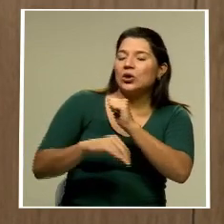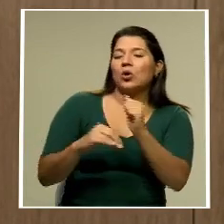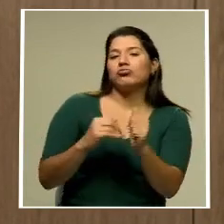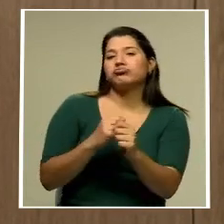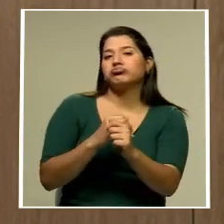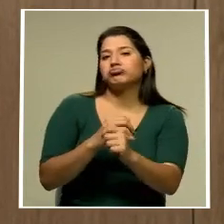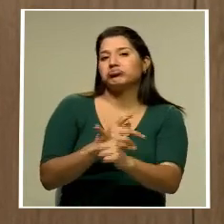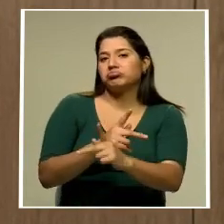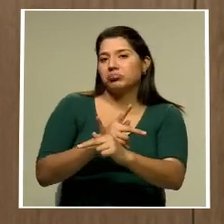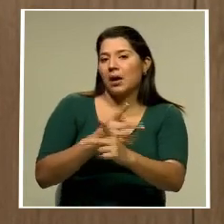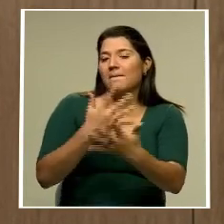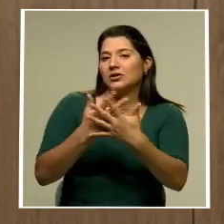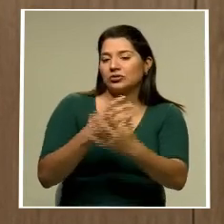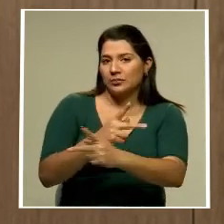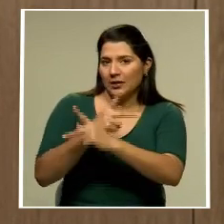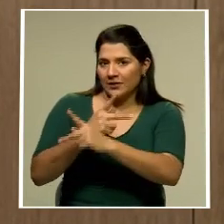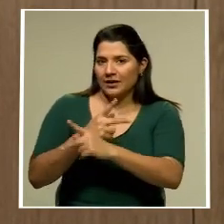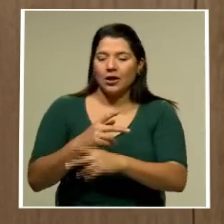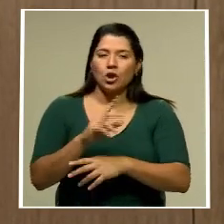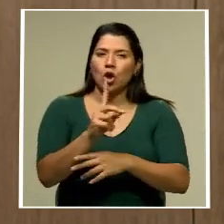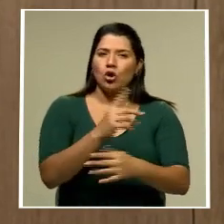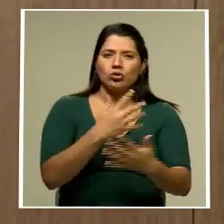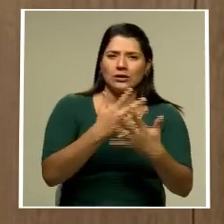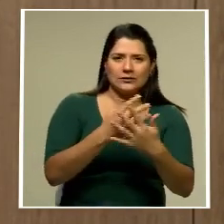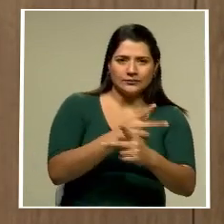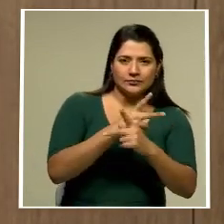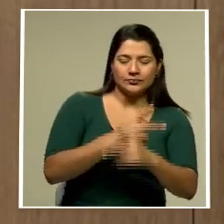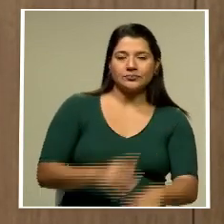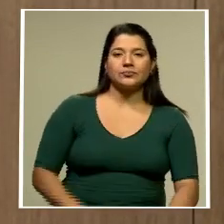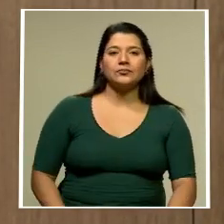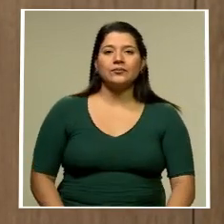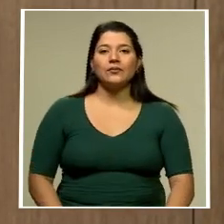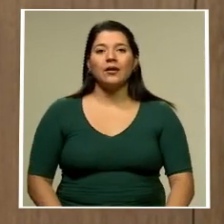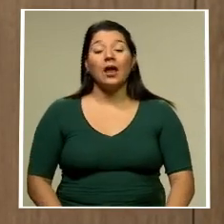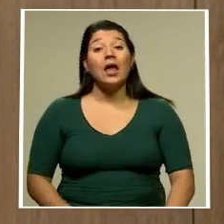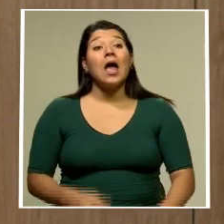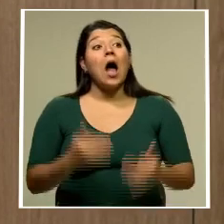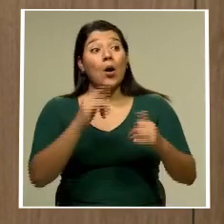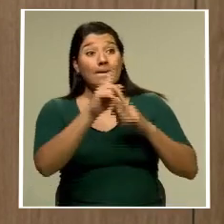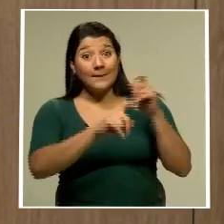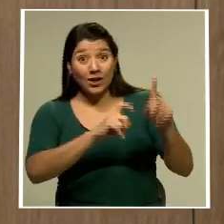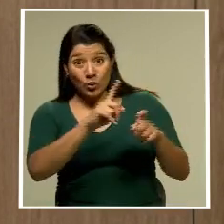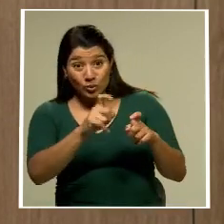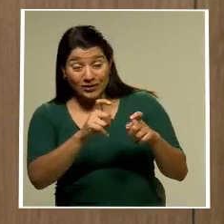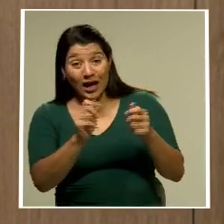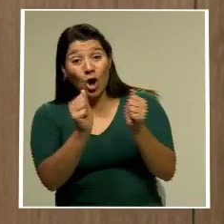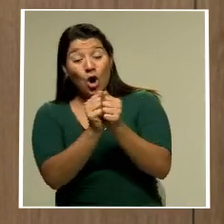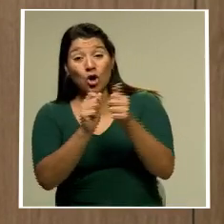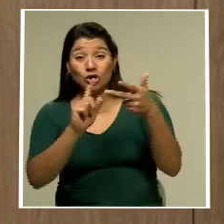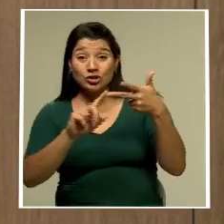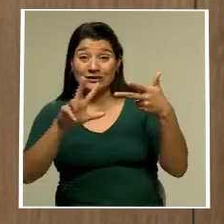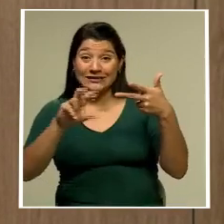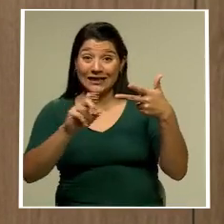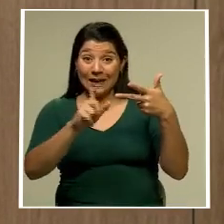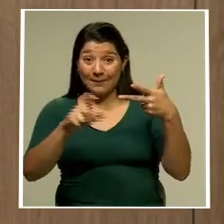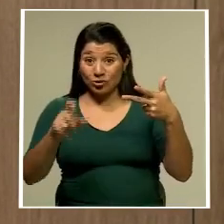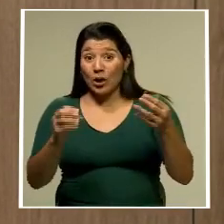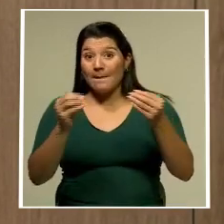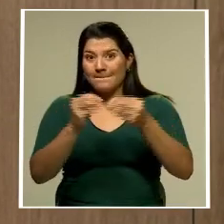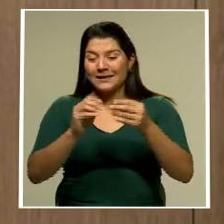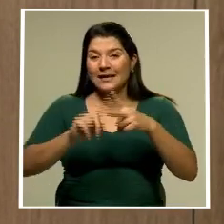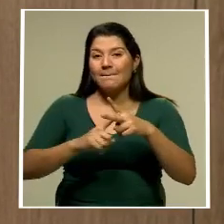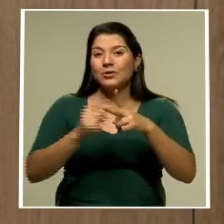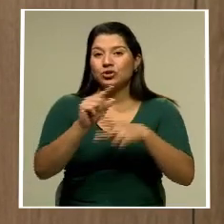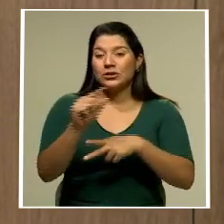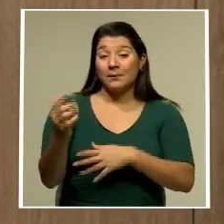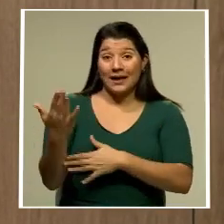les decía, la indagatoria de más de 30 personas se está desarrollando desde la semana anterior. Estas 30 personas son también vinculados